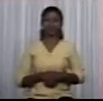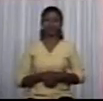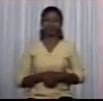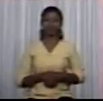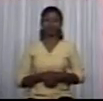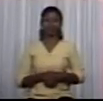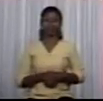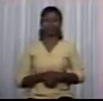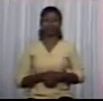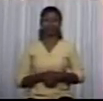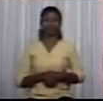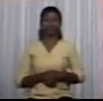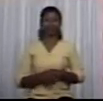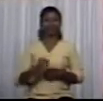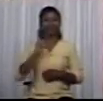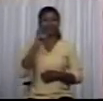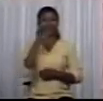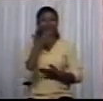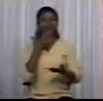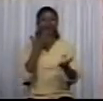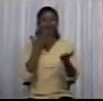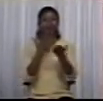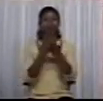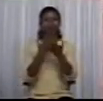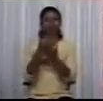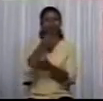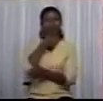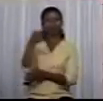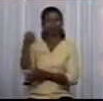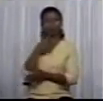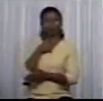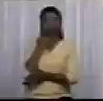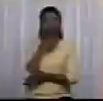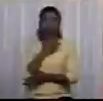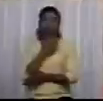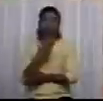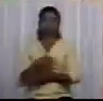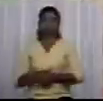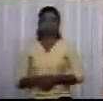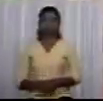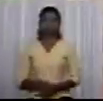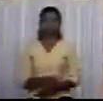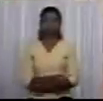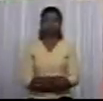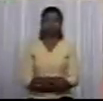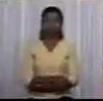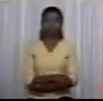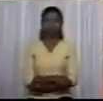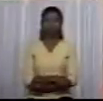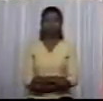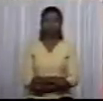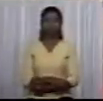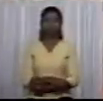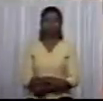No, eso los completo, los 15. Gracias, Papá Roncón, que nos ha concedido esta entrevista. Muy gentil.